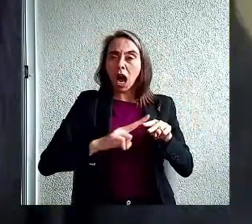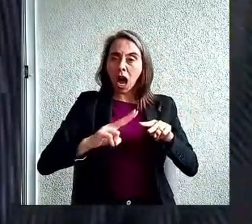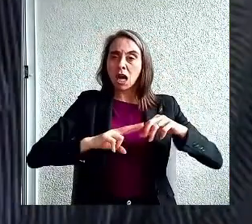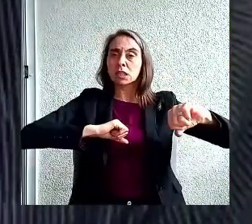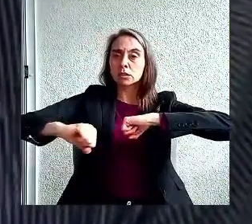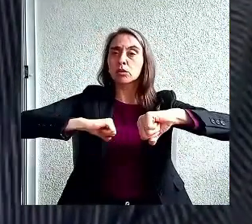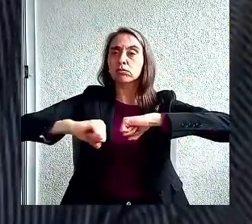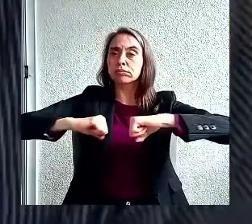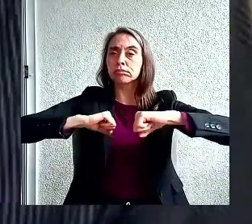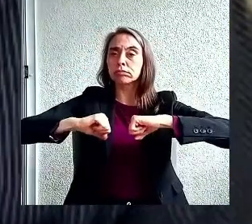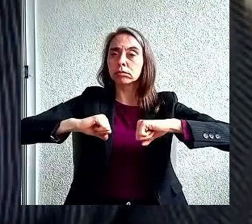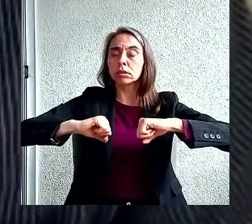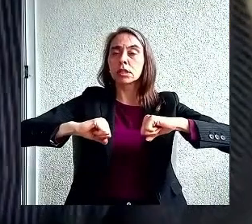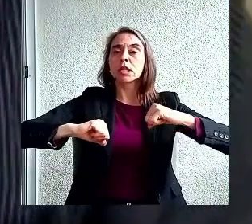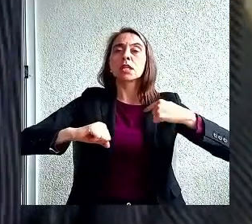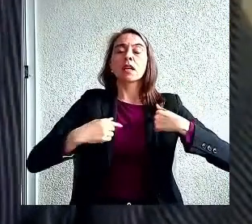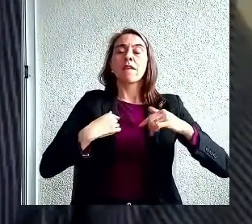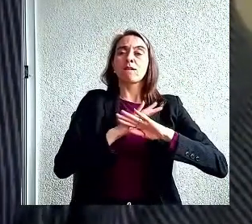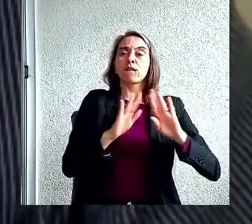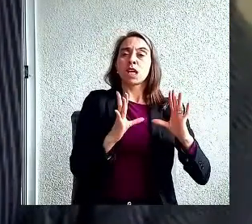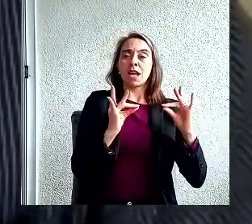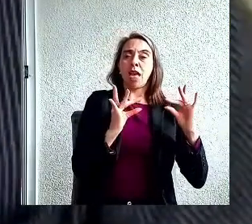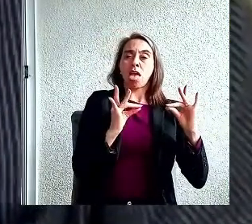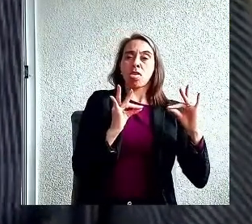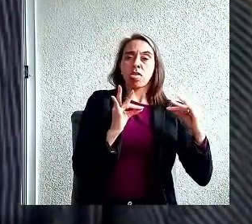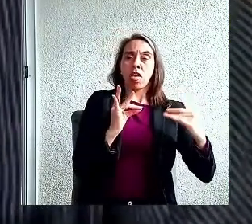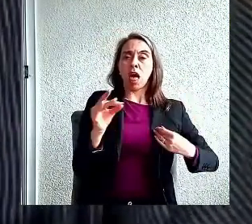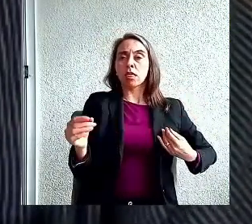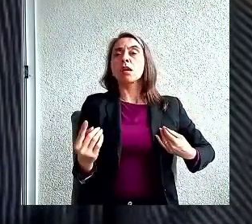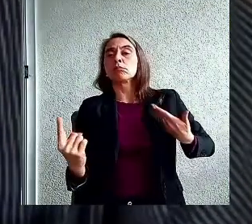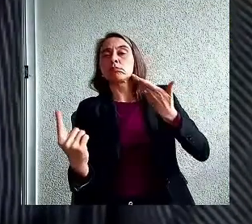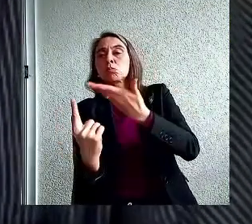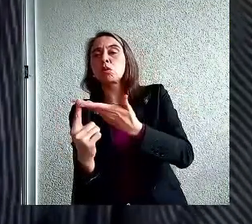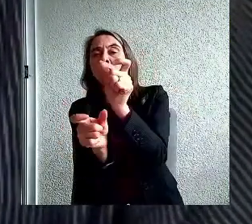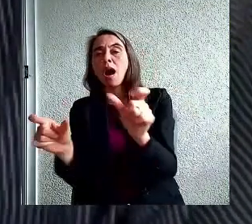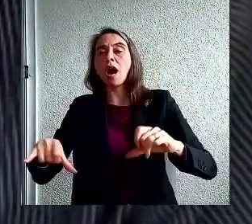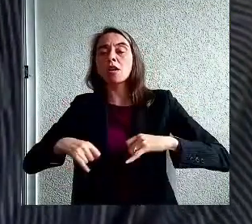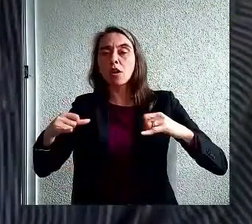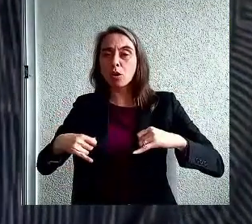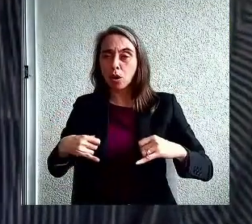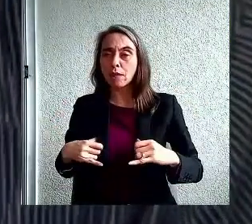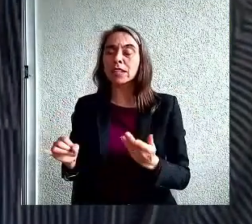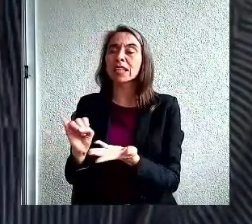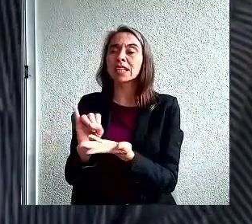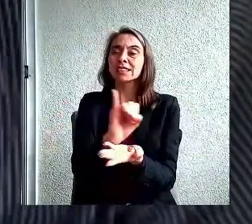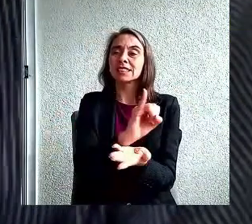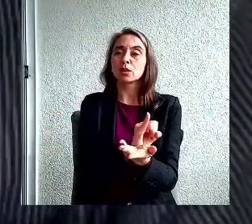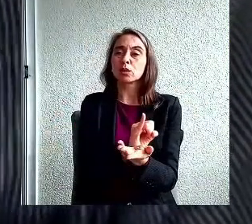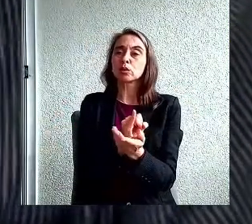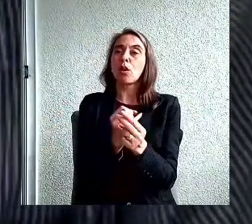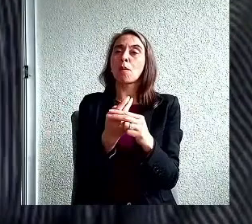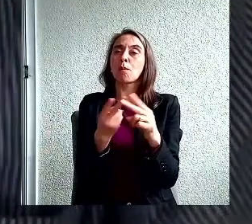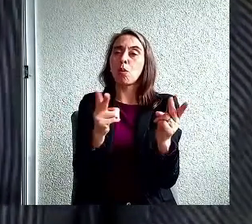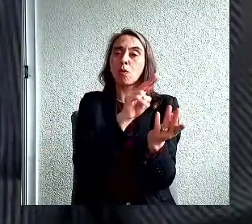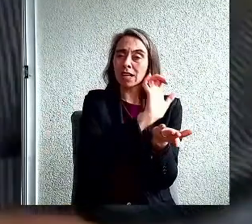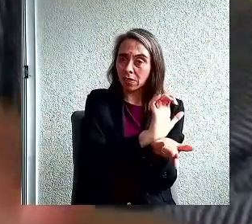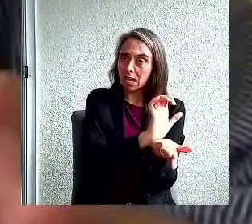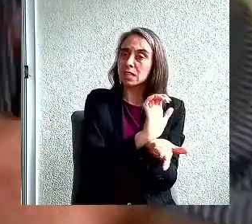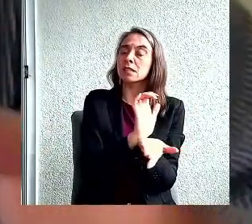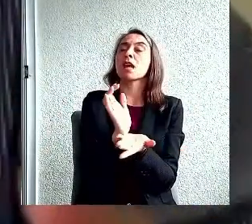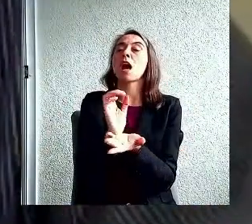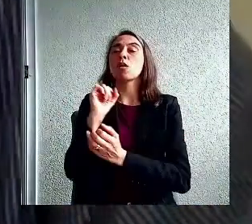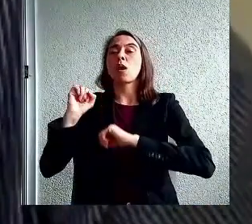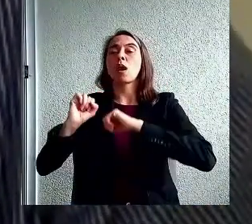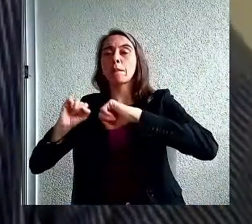sector público, al sector privado, en general a los gobiernos, que sean generosos, en el sentido